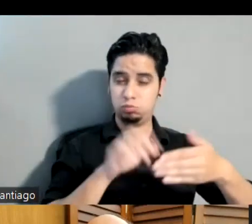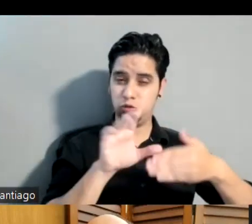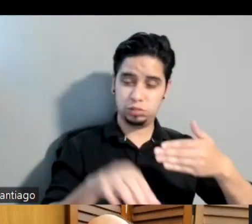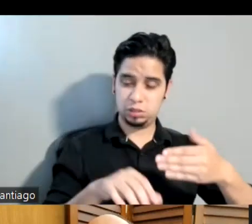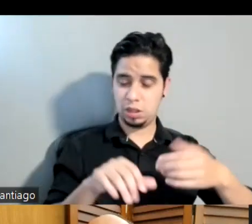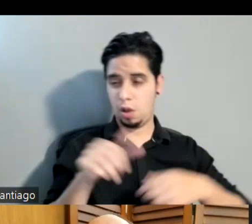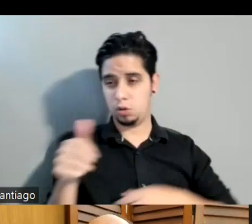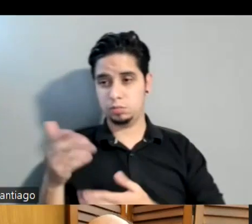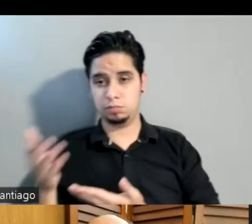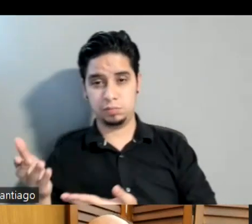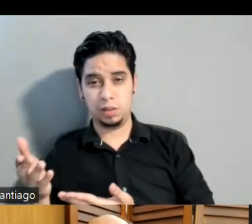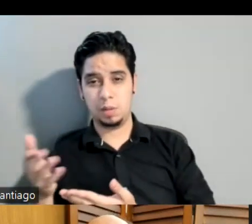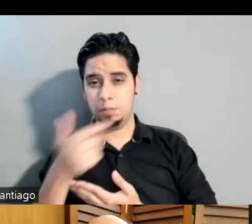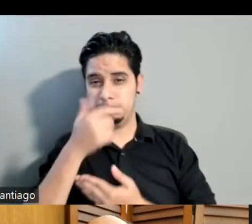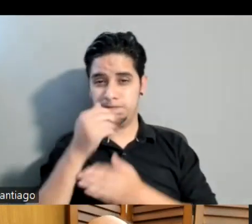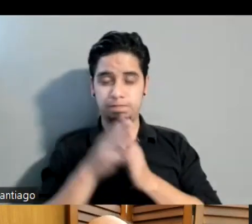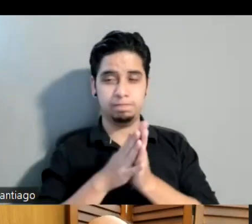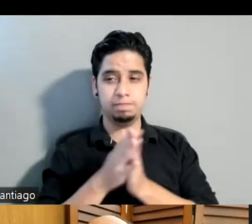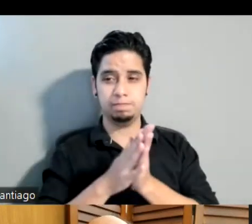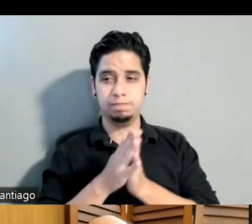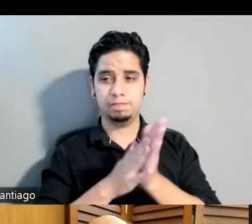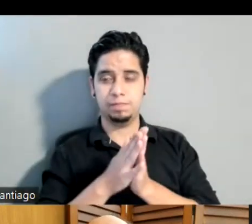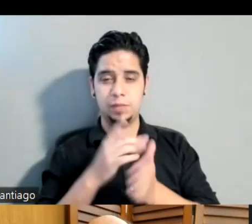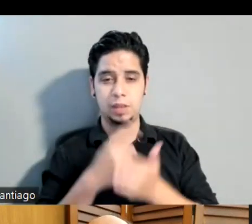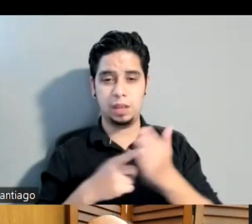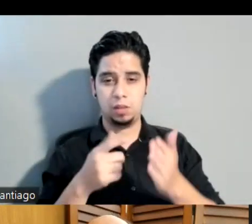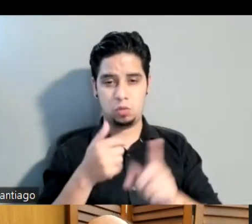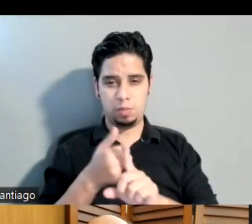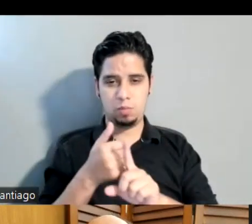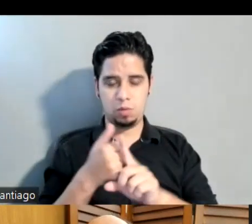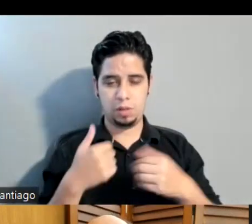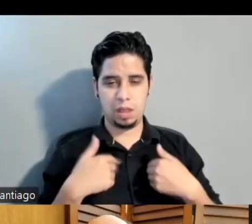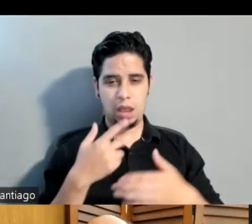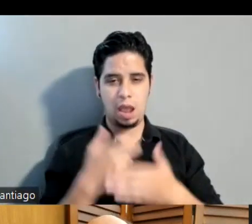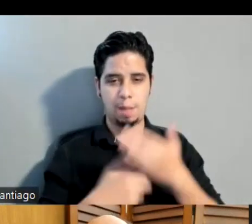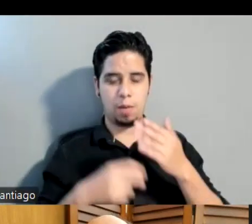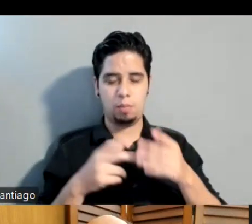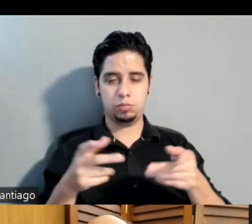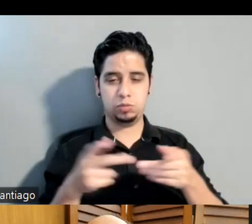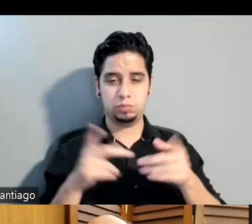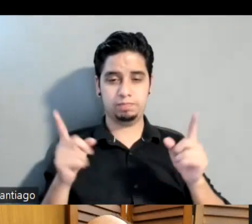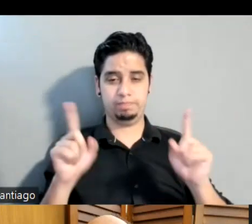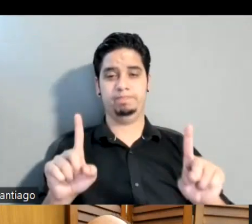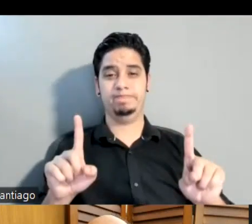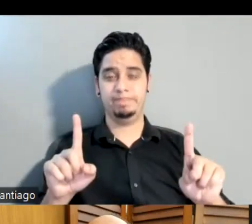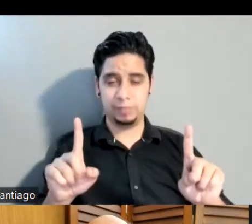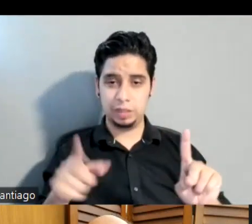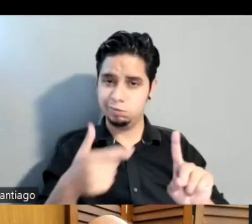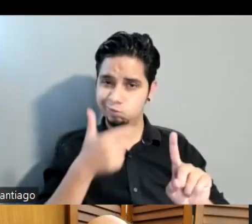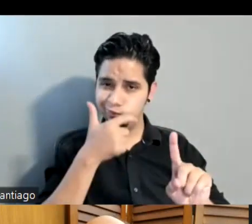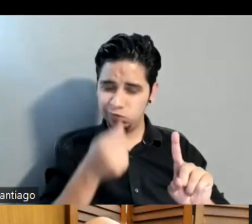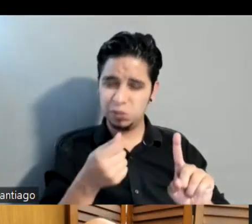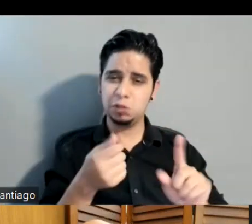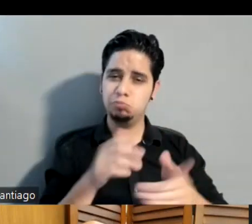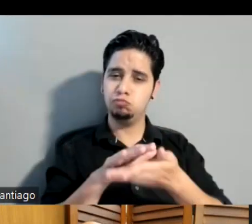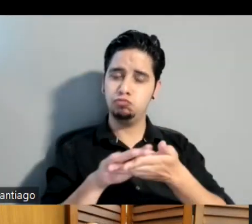súper interesante que dejes estas dos posturas tú mismo, ¿verdad? Dos caras de una misma moneda. Así que qué chévere y qué